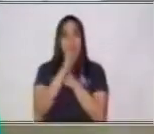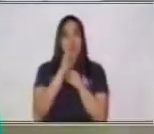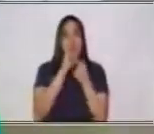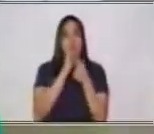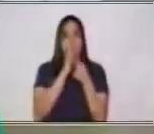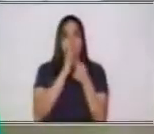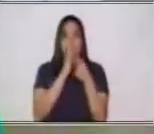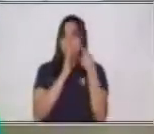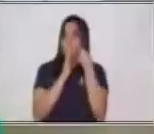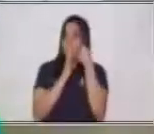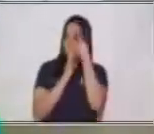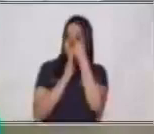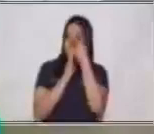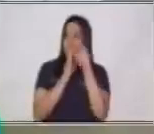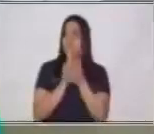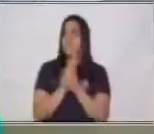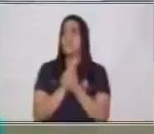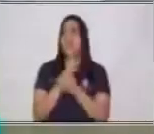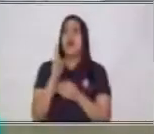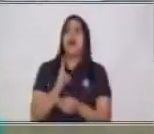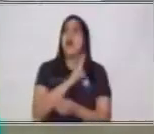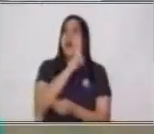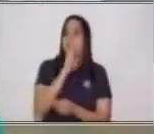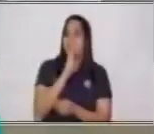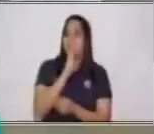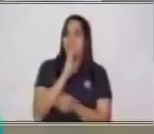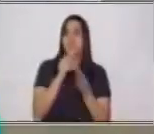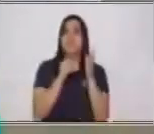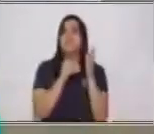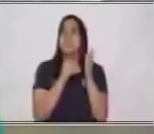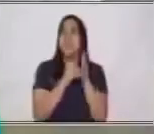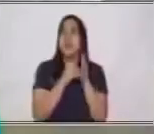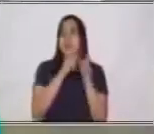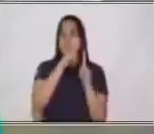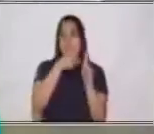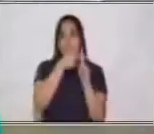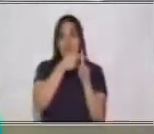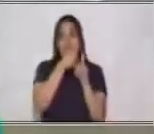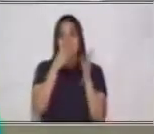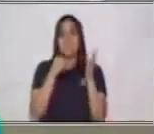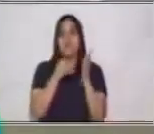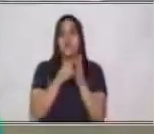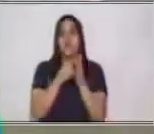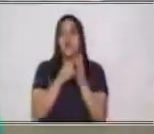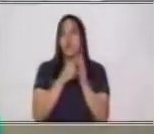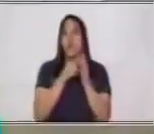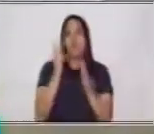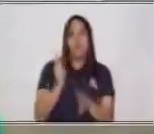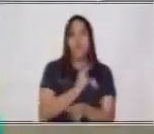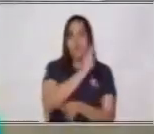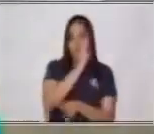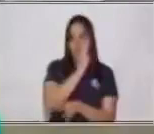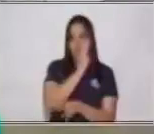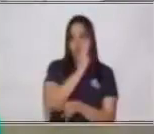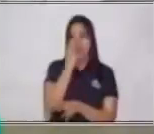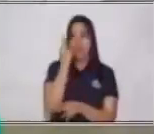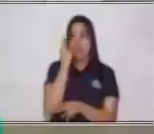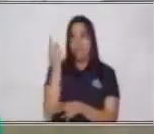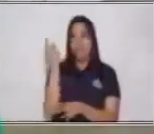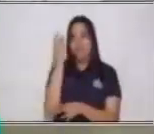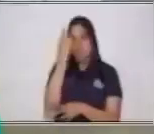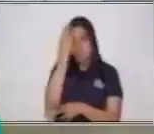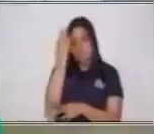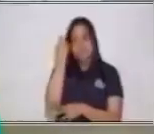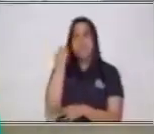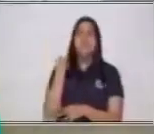la segunda raíz al cuadrado. Nos queda más q al cuadrado, porque